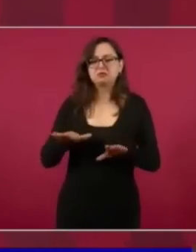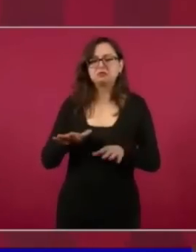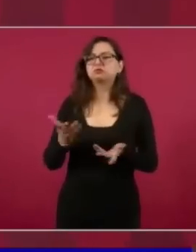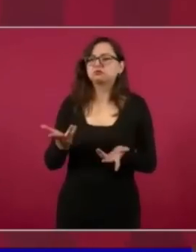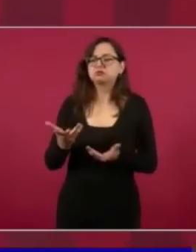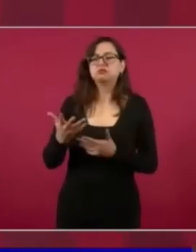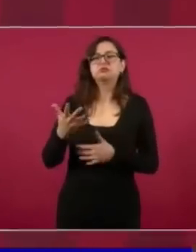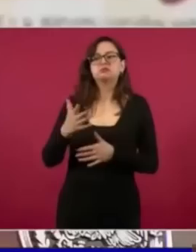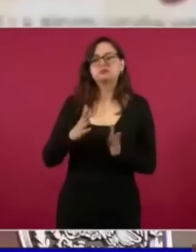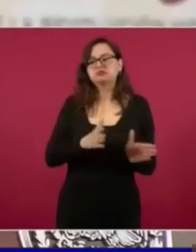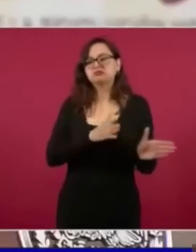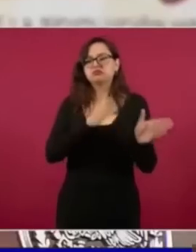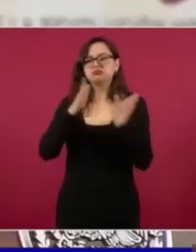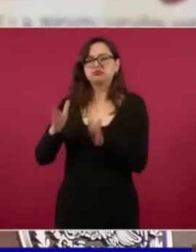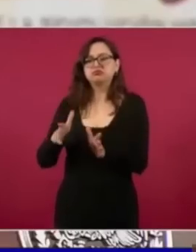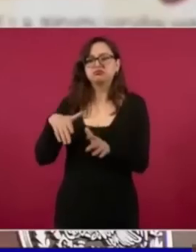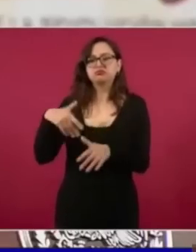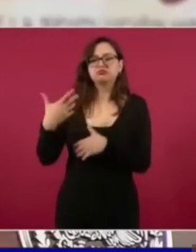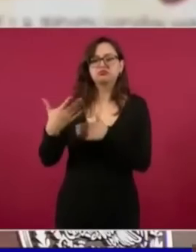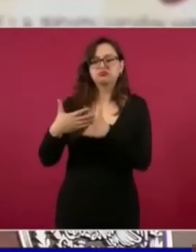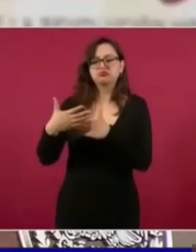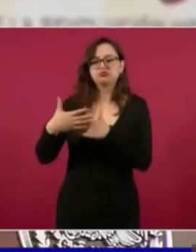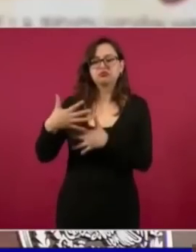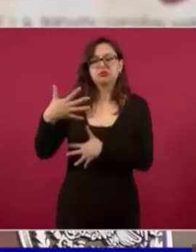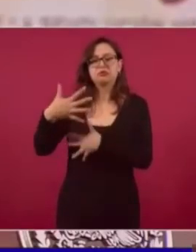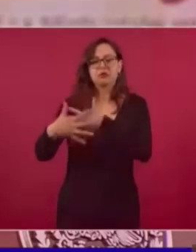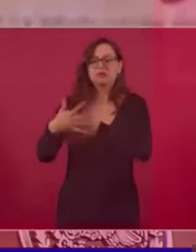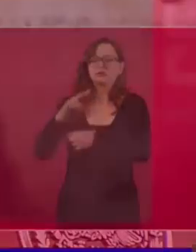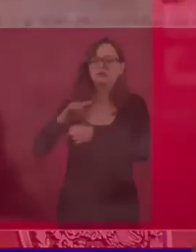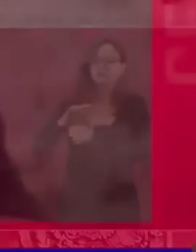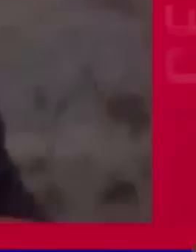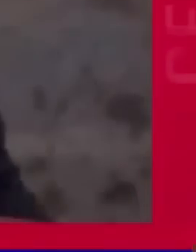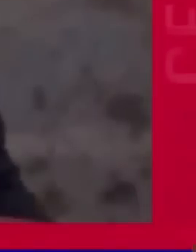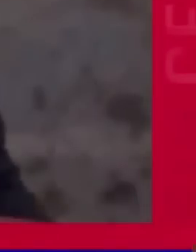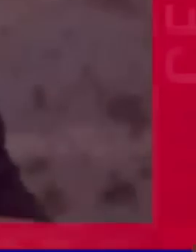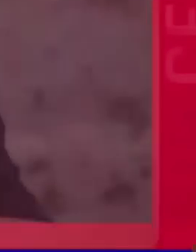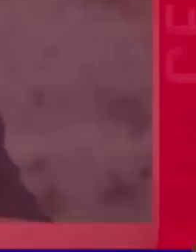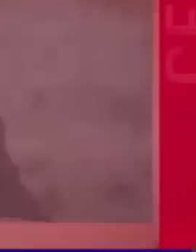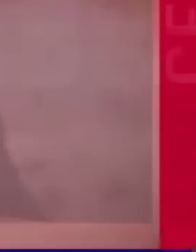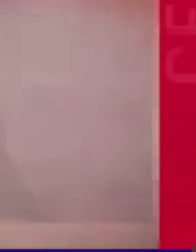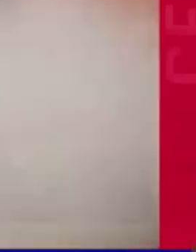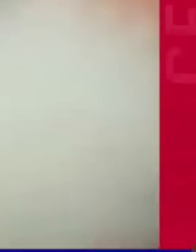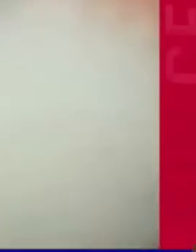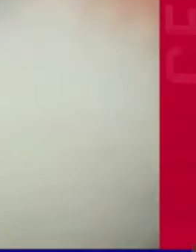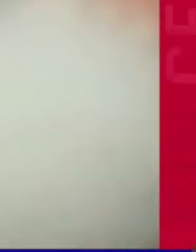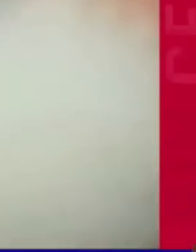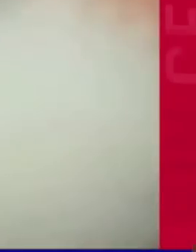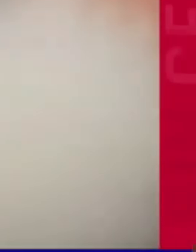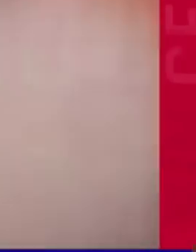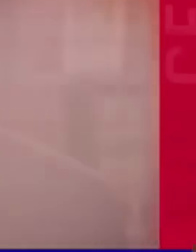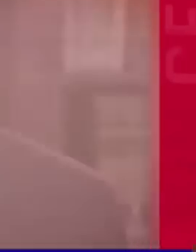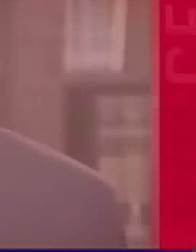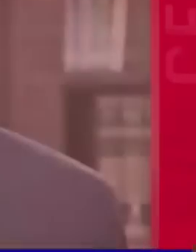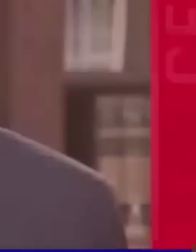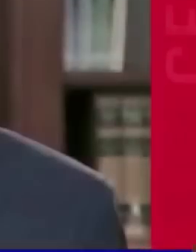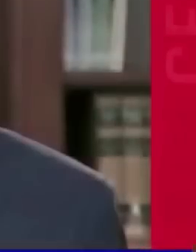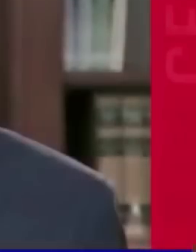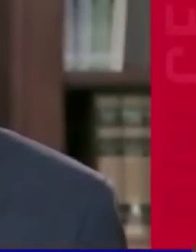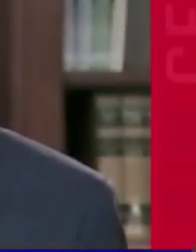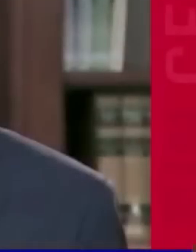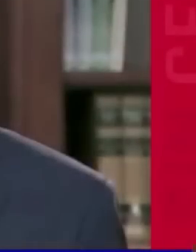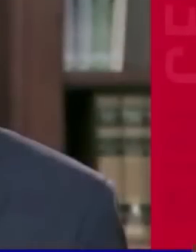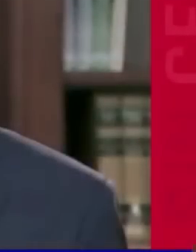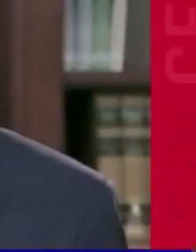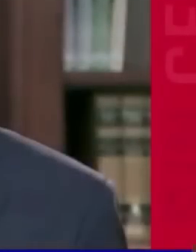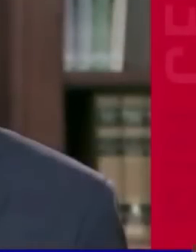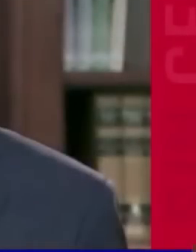de Calderón, a diferencia de Fox, a diferencia de Peña Nieto, no se comporta ni se ha comportado nunca como el